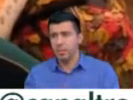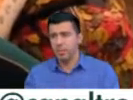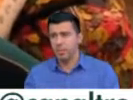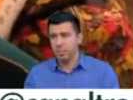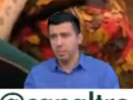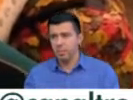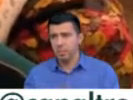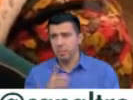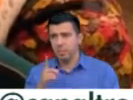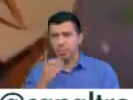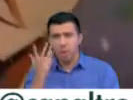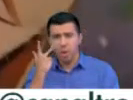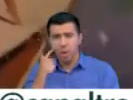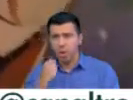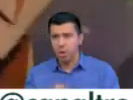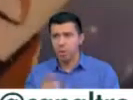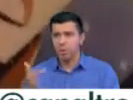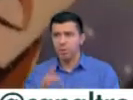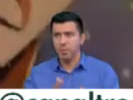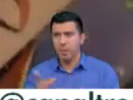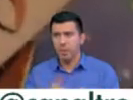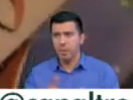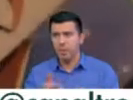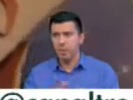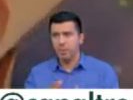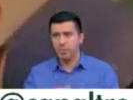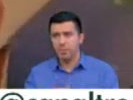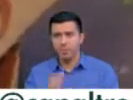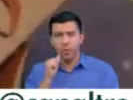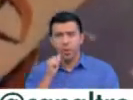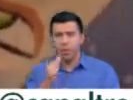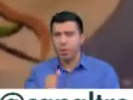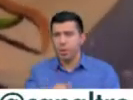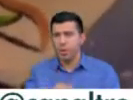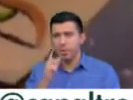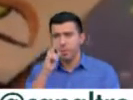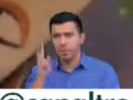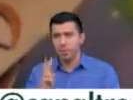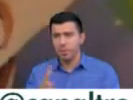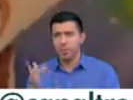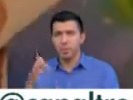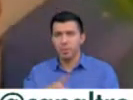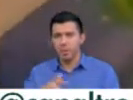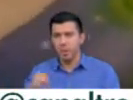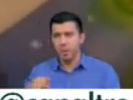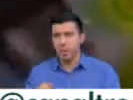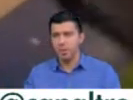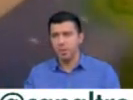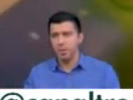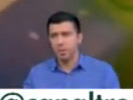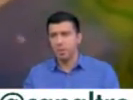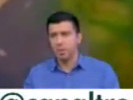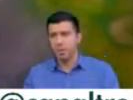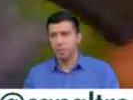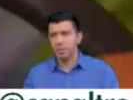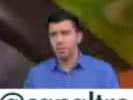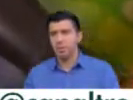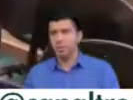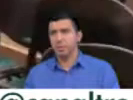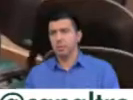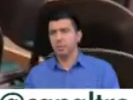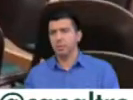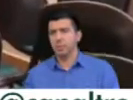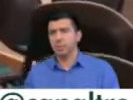llegan venezolanas Claro mi amor todos los días llega un venezolan hoy 30 y mañana le tocan sacá